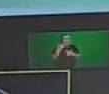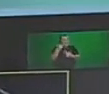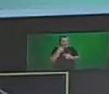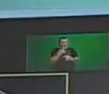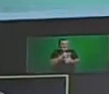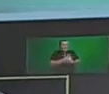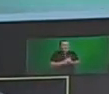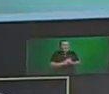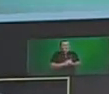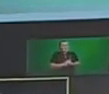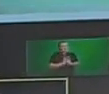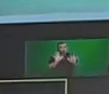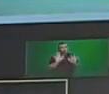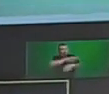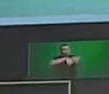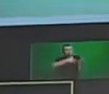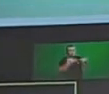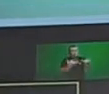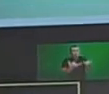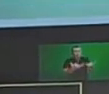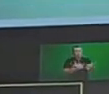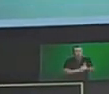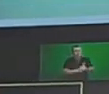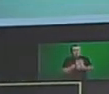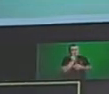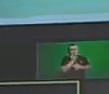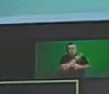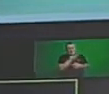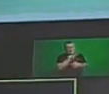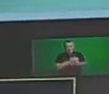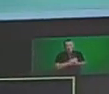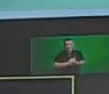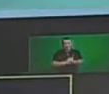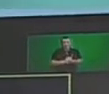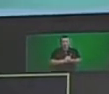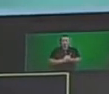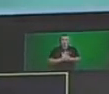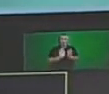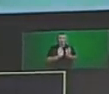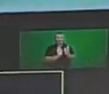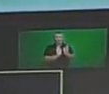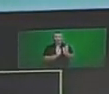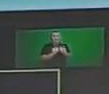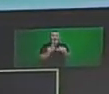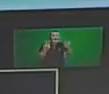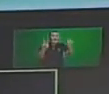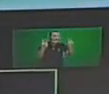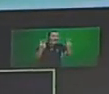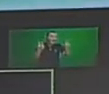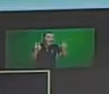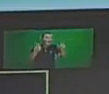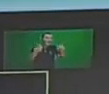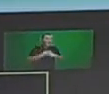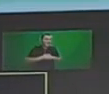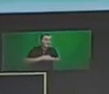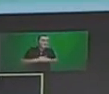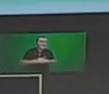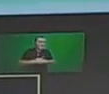digamos que hemos visto y hay cifras que lo soportan, por ejemplo, en temas de IoT, la facturación de IoT,